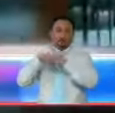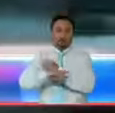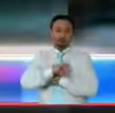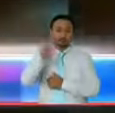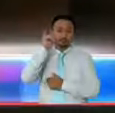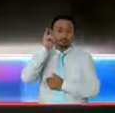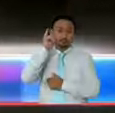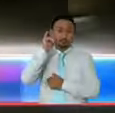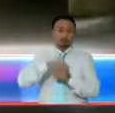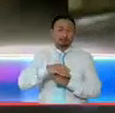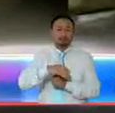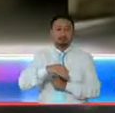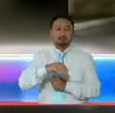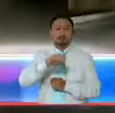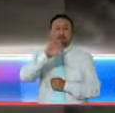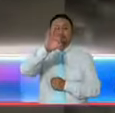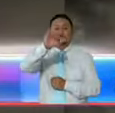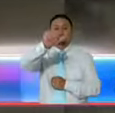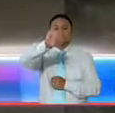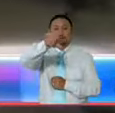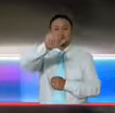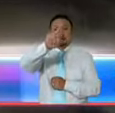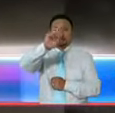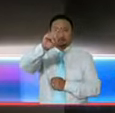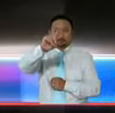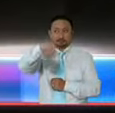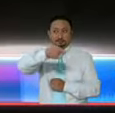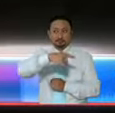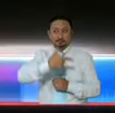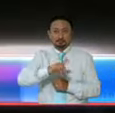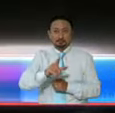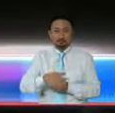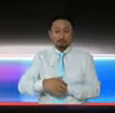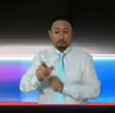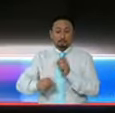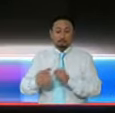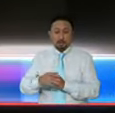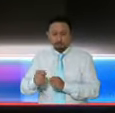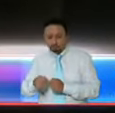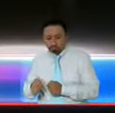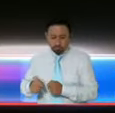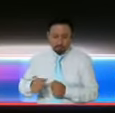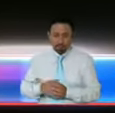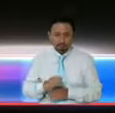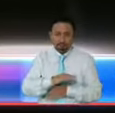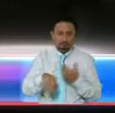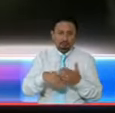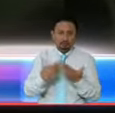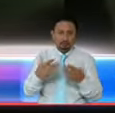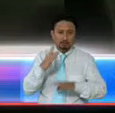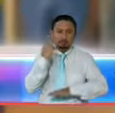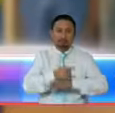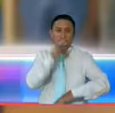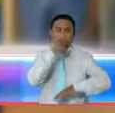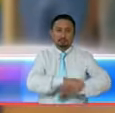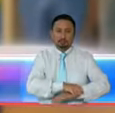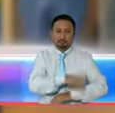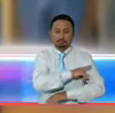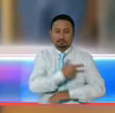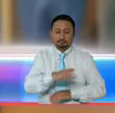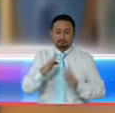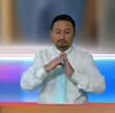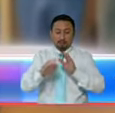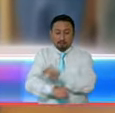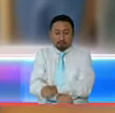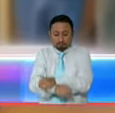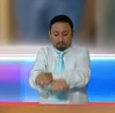Sangolquí, San Rafael y Fajardo, zonas por donde supuestamente se movían los sospechosos. Todos tenían orden de captura, esposados salieron y fueron